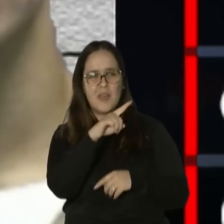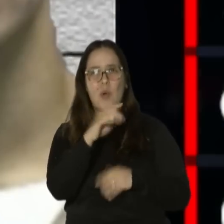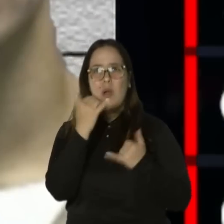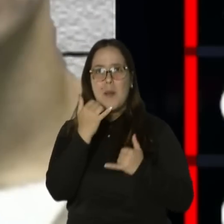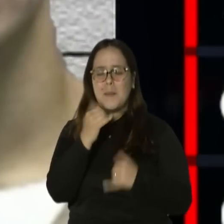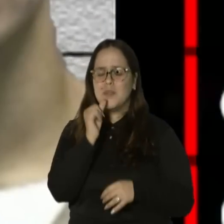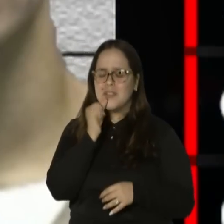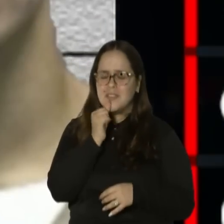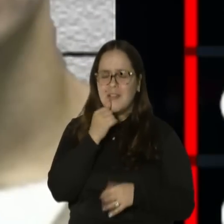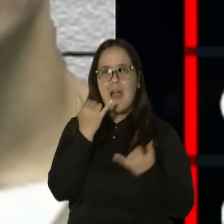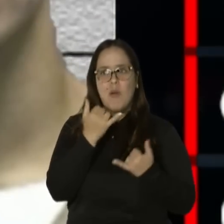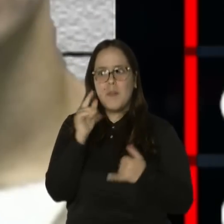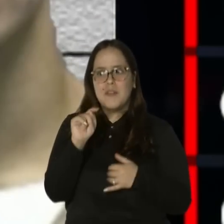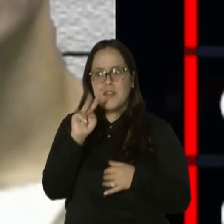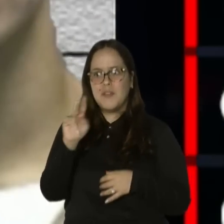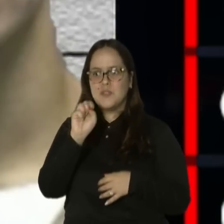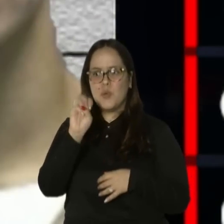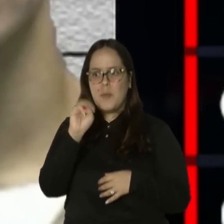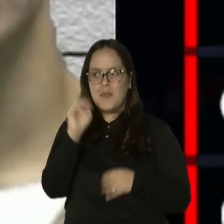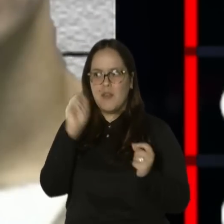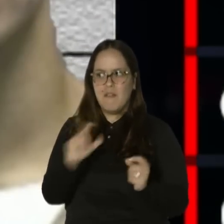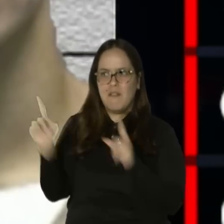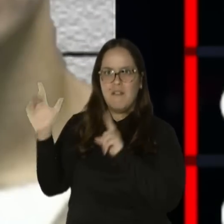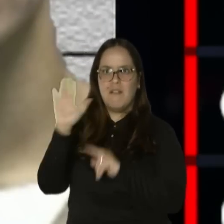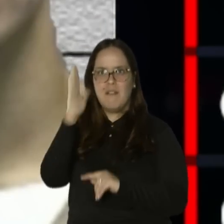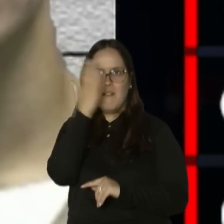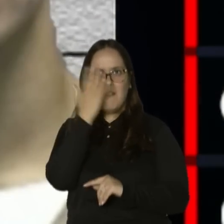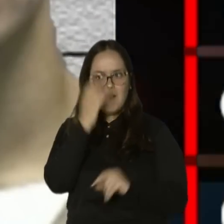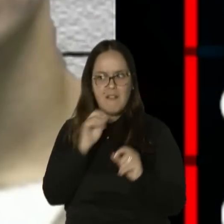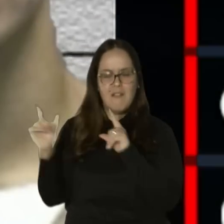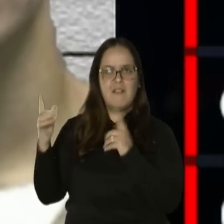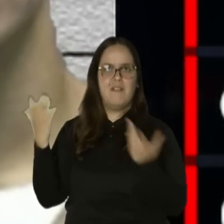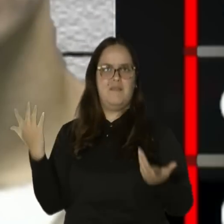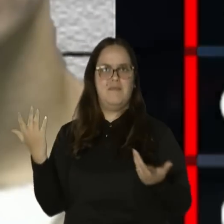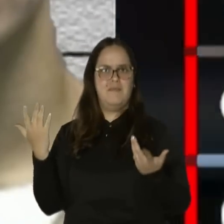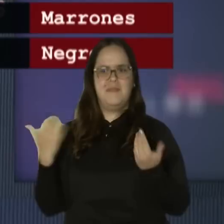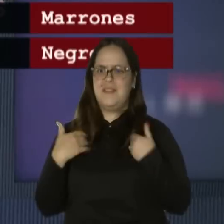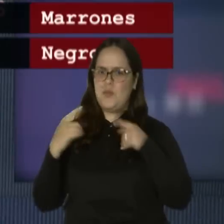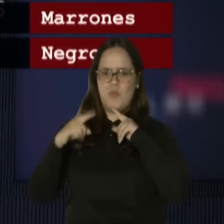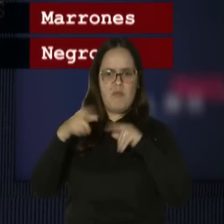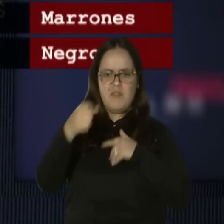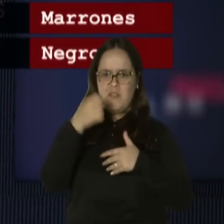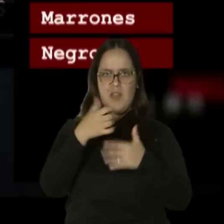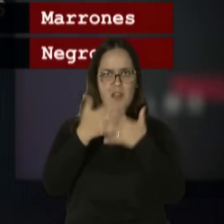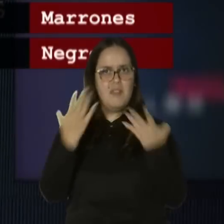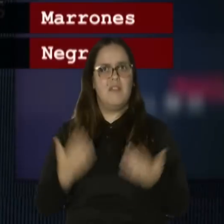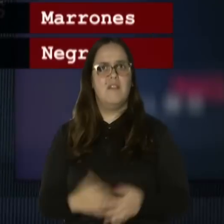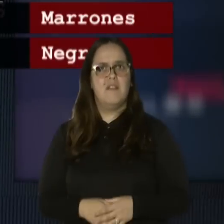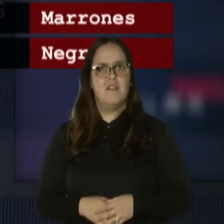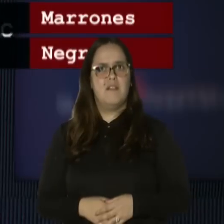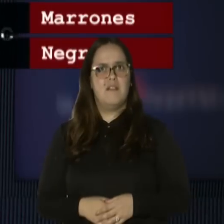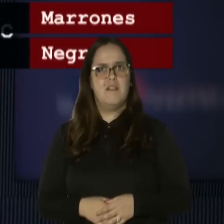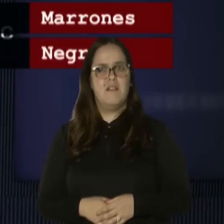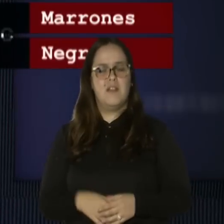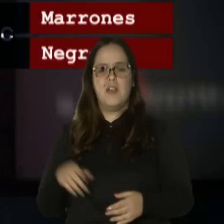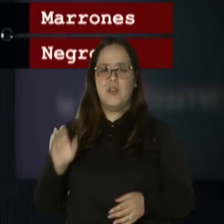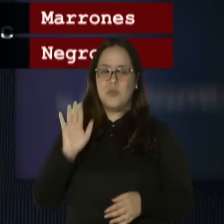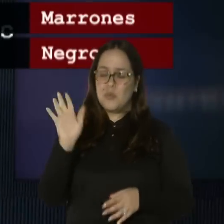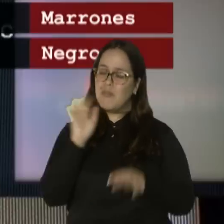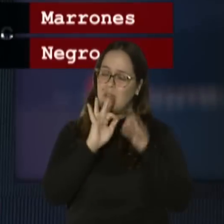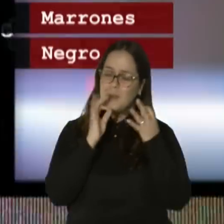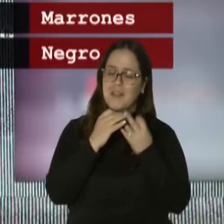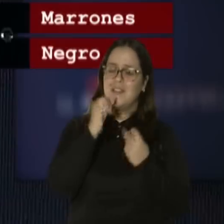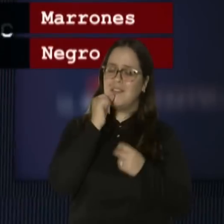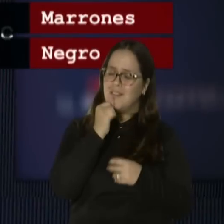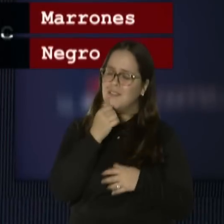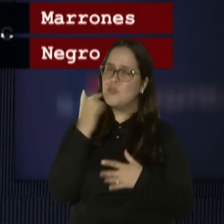televisión y en las redes sociales porque tienes una orden de arresto. Bemba, no hagas sufrir a tu familia. Piensa